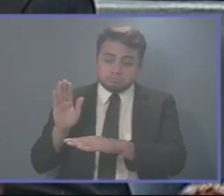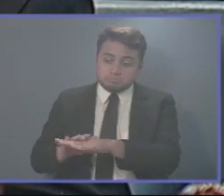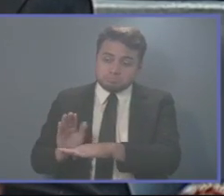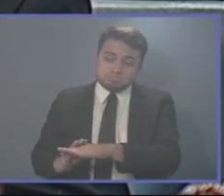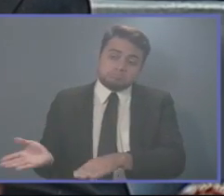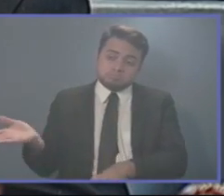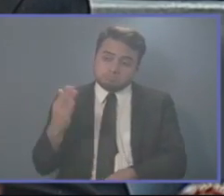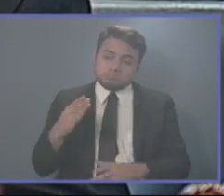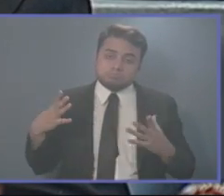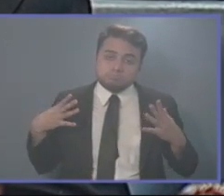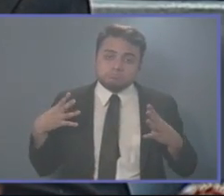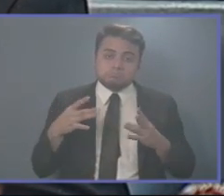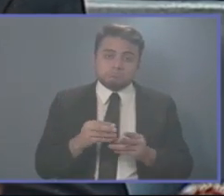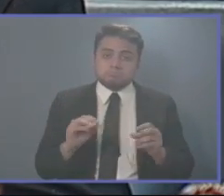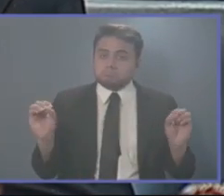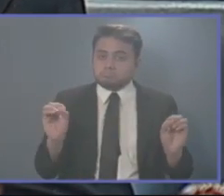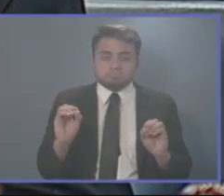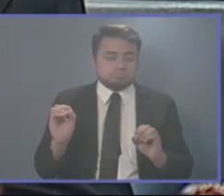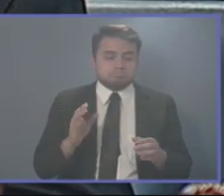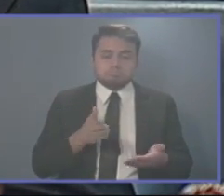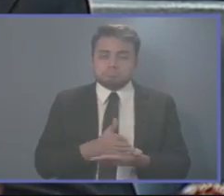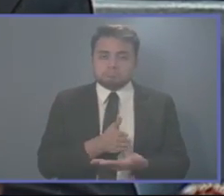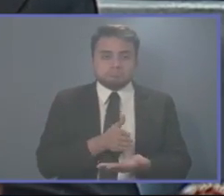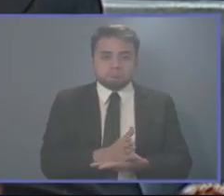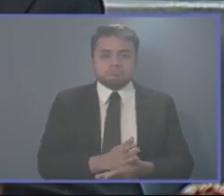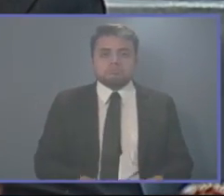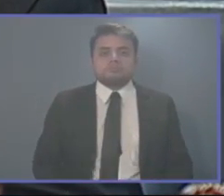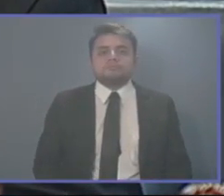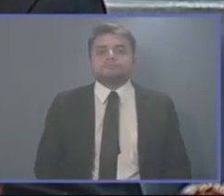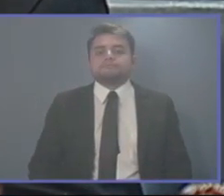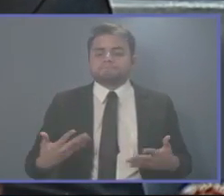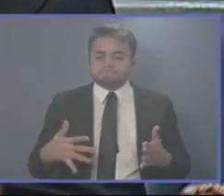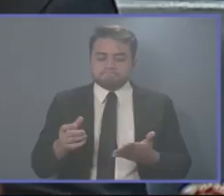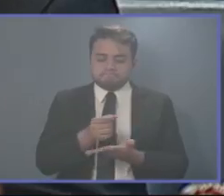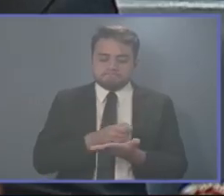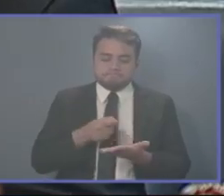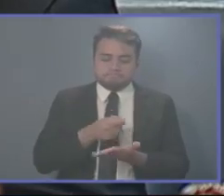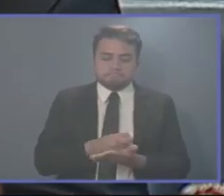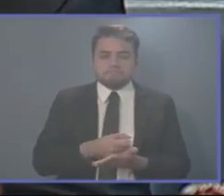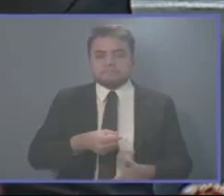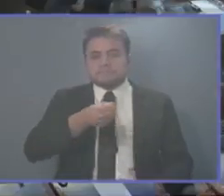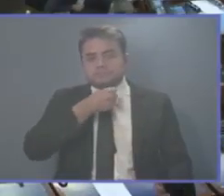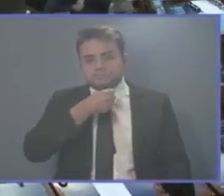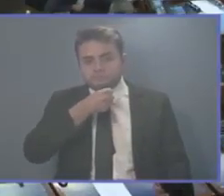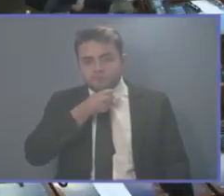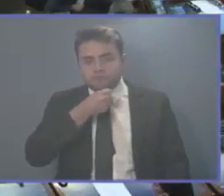firmado secretario de la comisión señor presidente